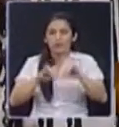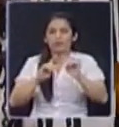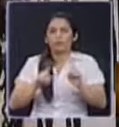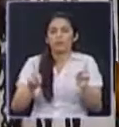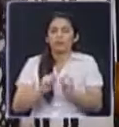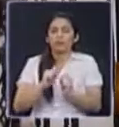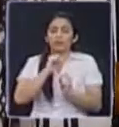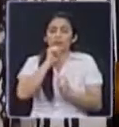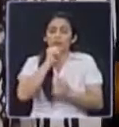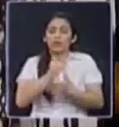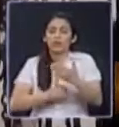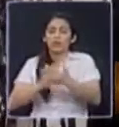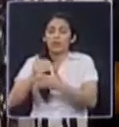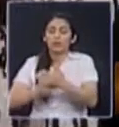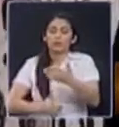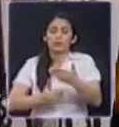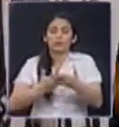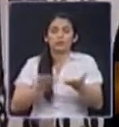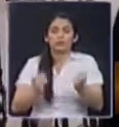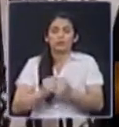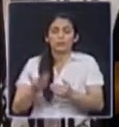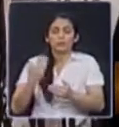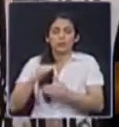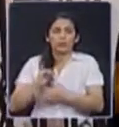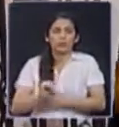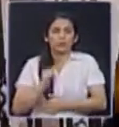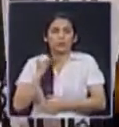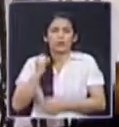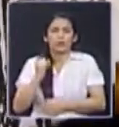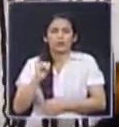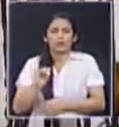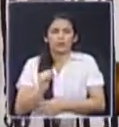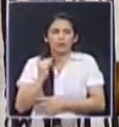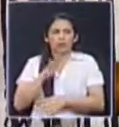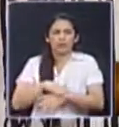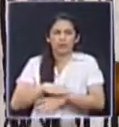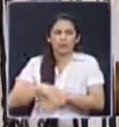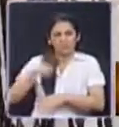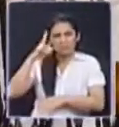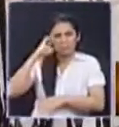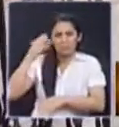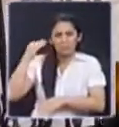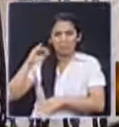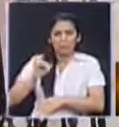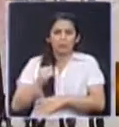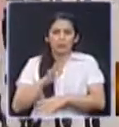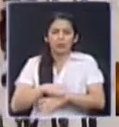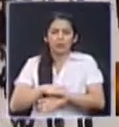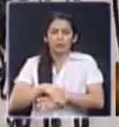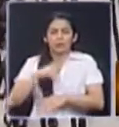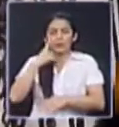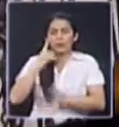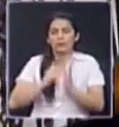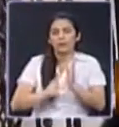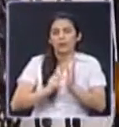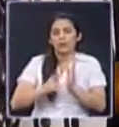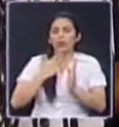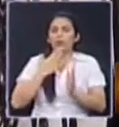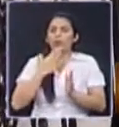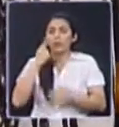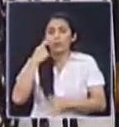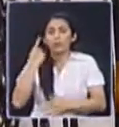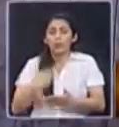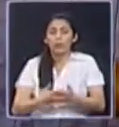fue presentado recién el día jueves, me parece que en la tarde, pues del juicio político hay que conocer para ver cuáles son las pruebas y en función de eso